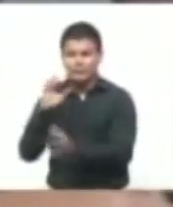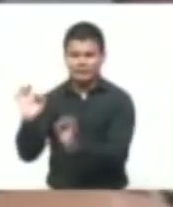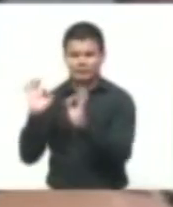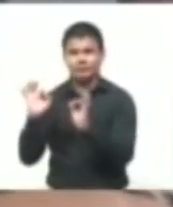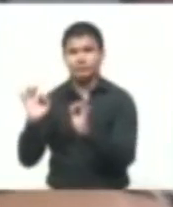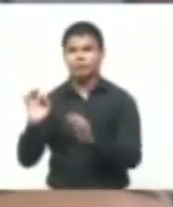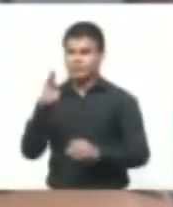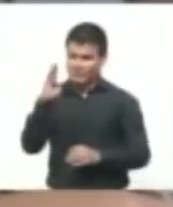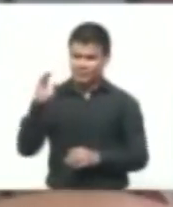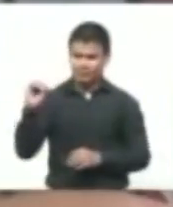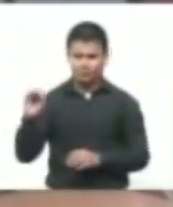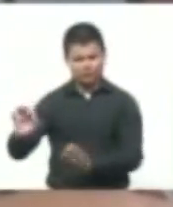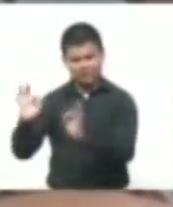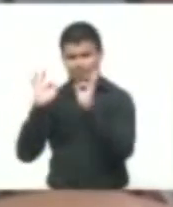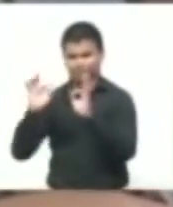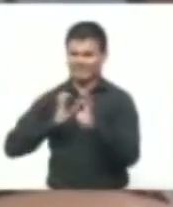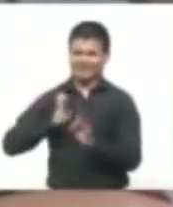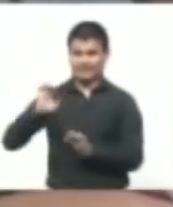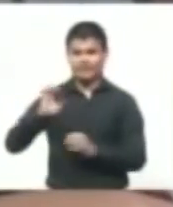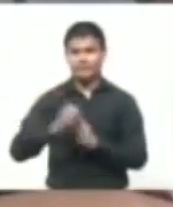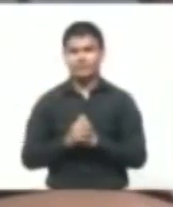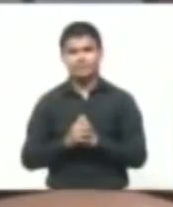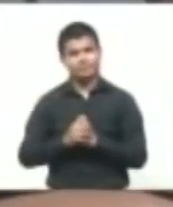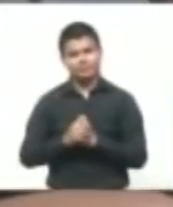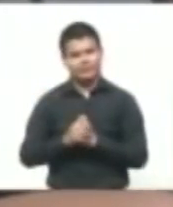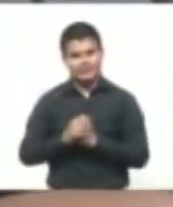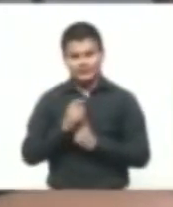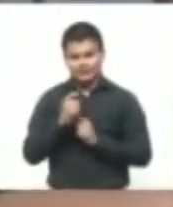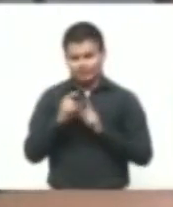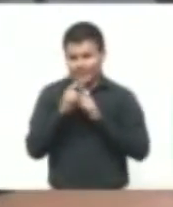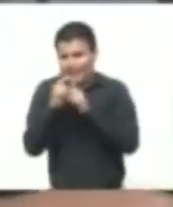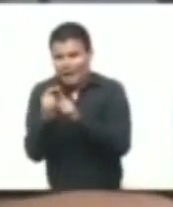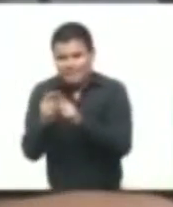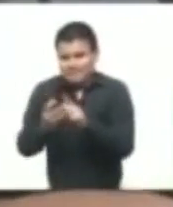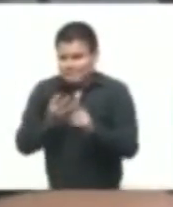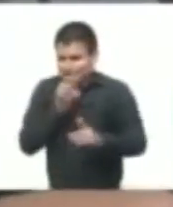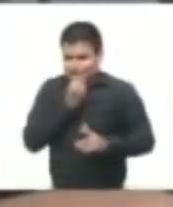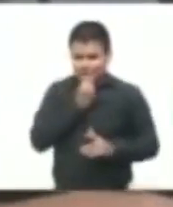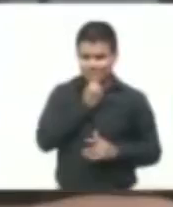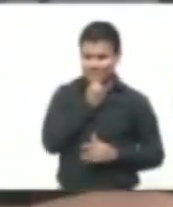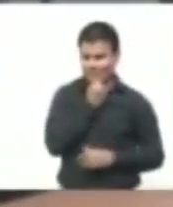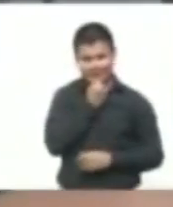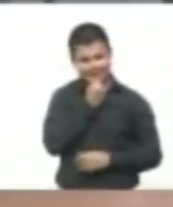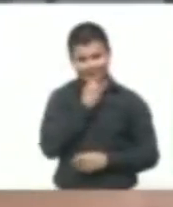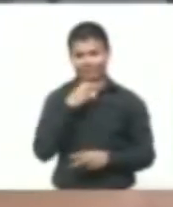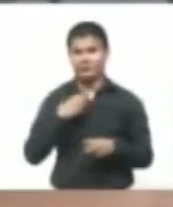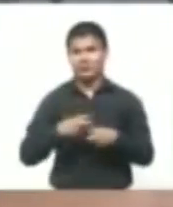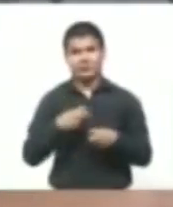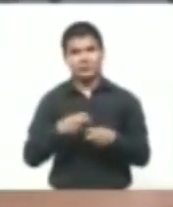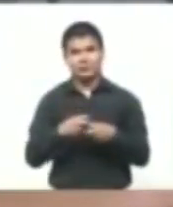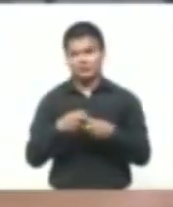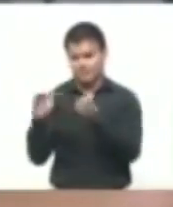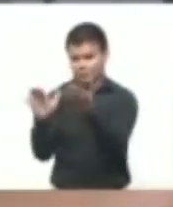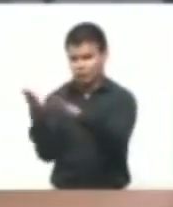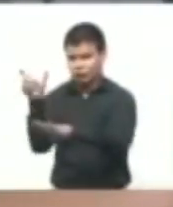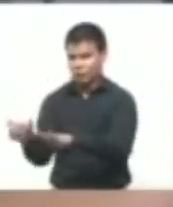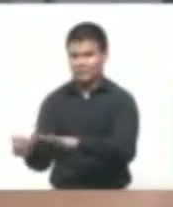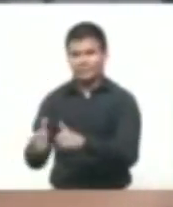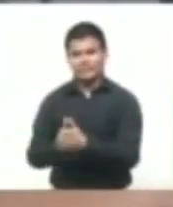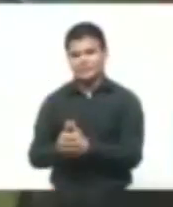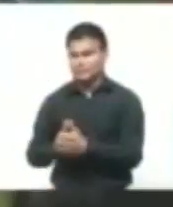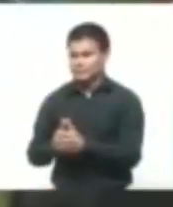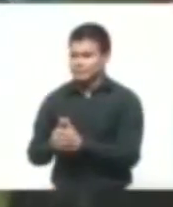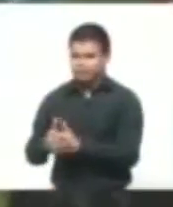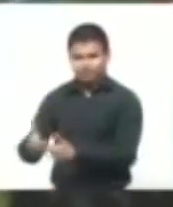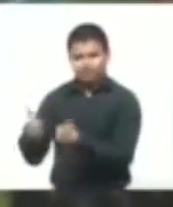marido. O sea, no tengo más palabras, yo tengo que decirlo, lo único que te digo es que se fue lo mejor, o se fueron los